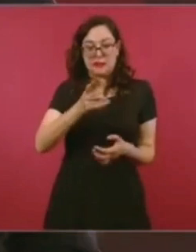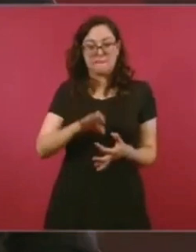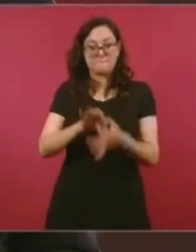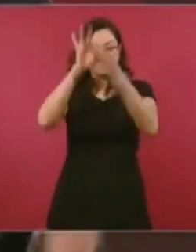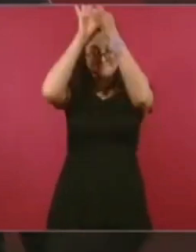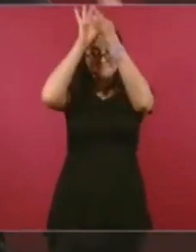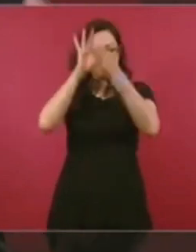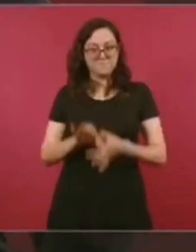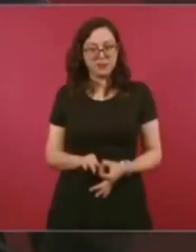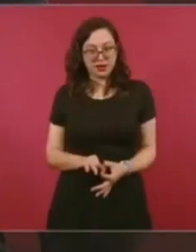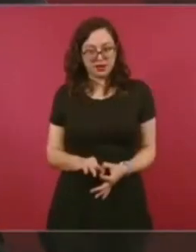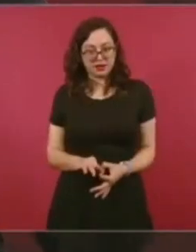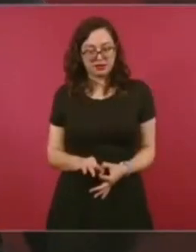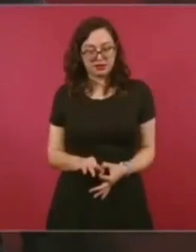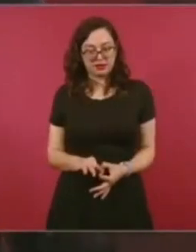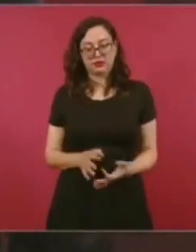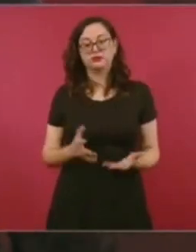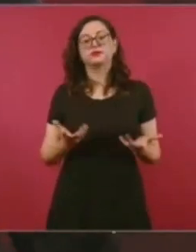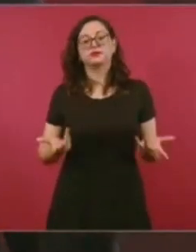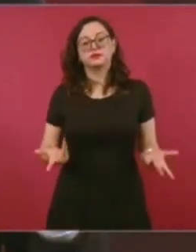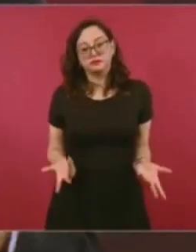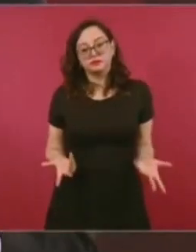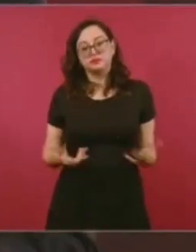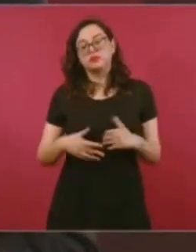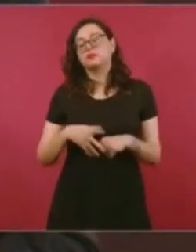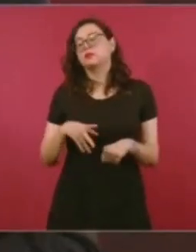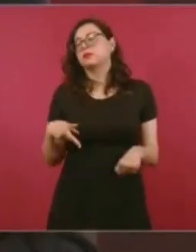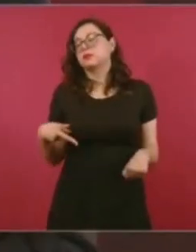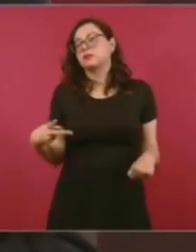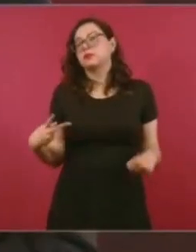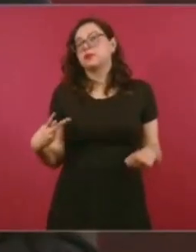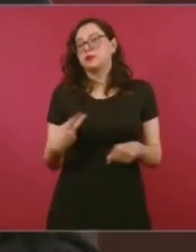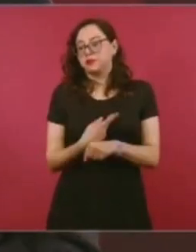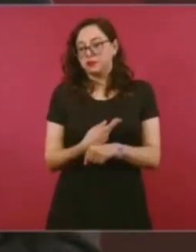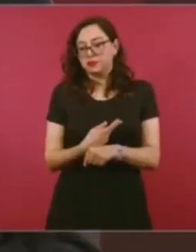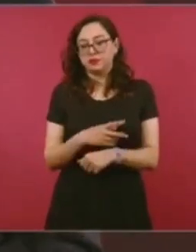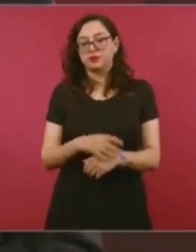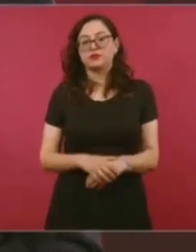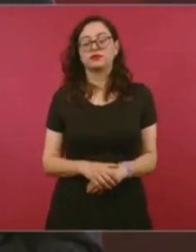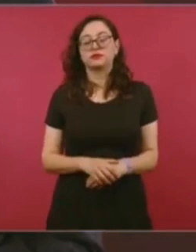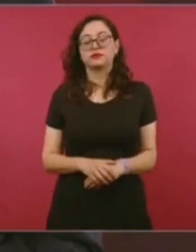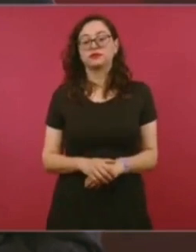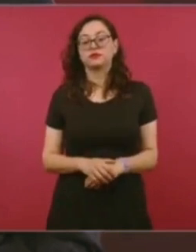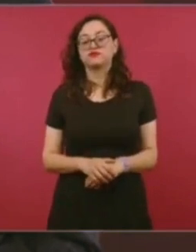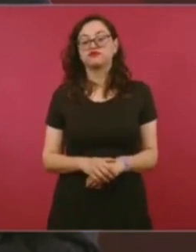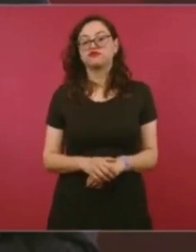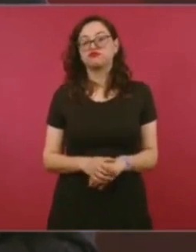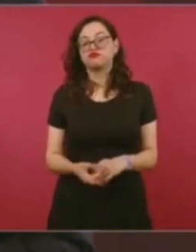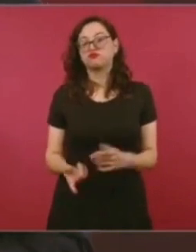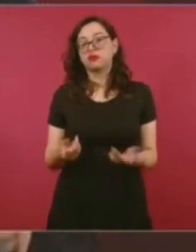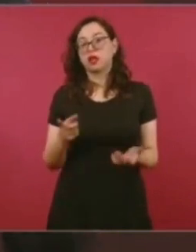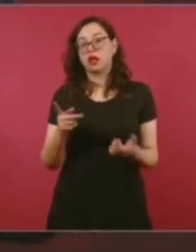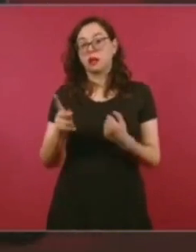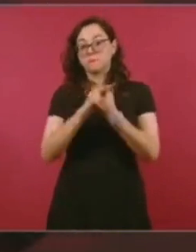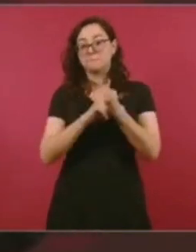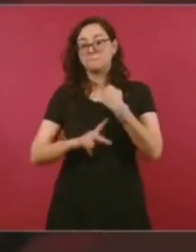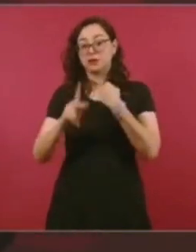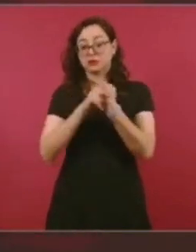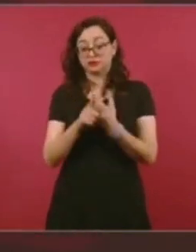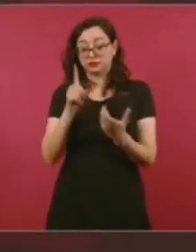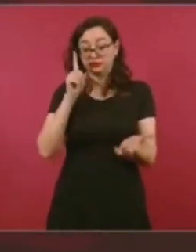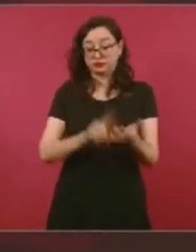pensamos siempre que hay una transformación son